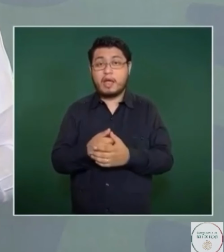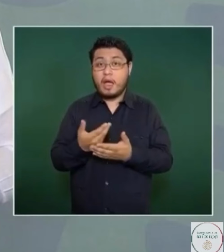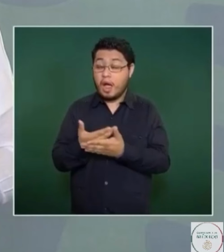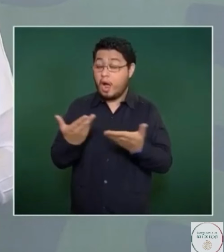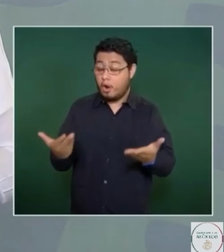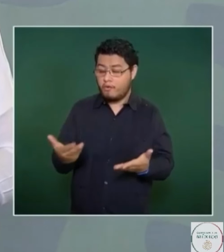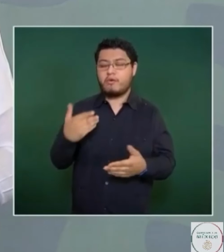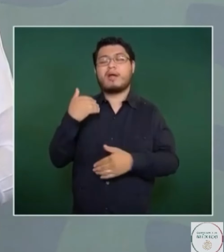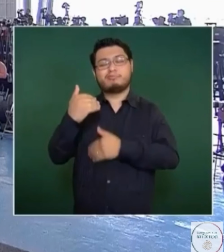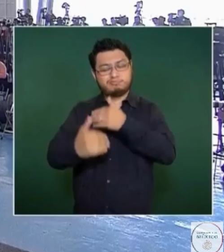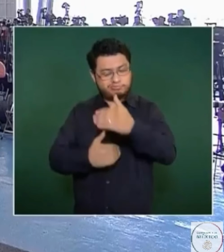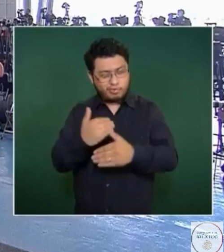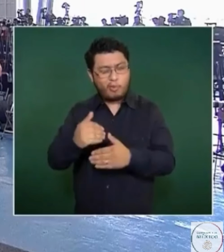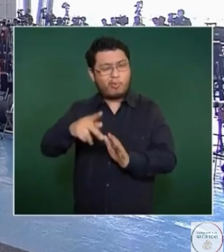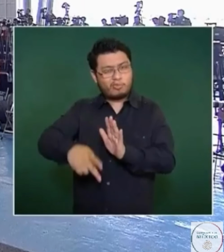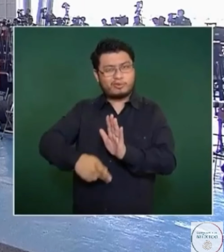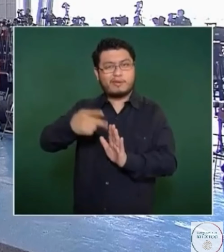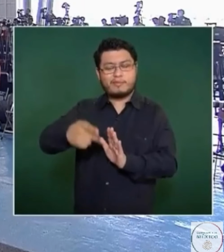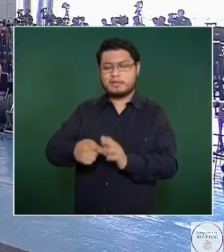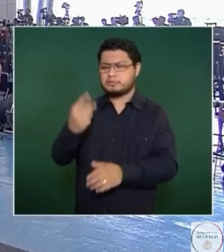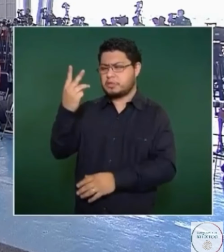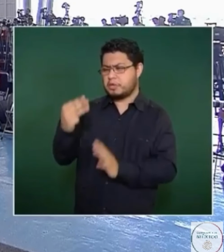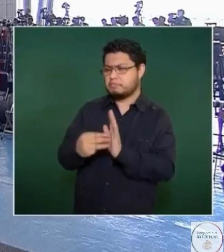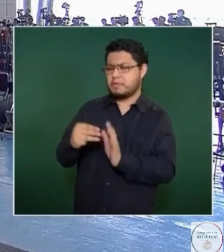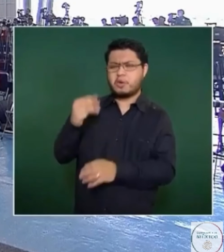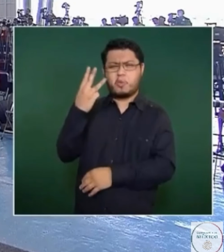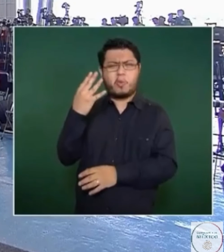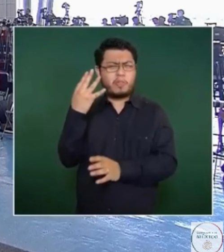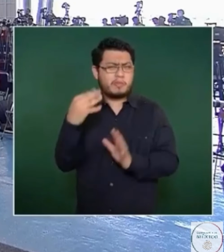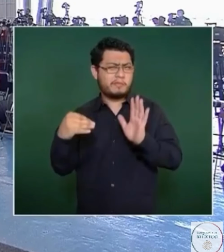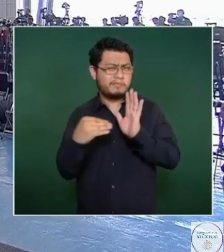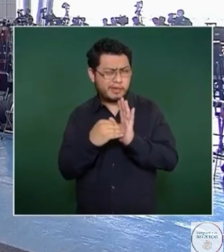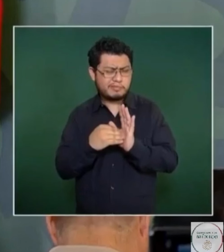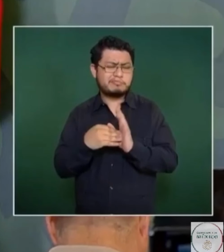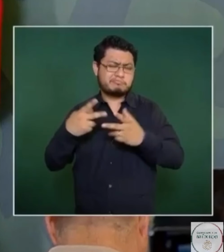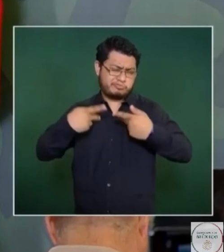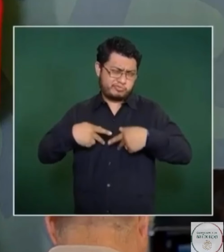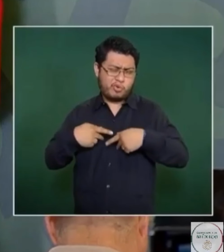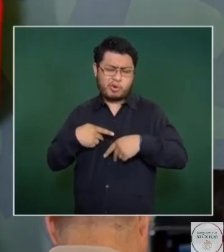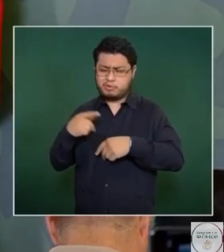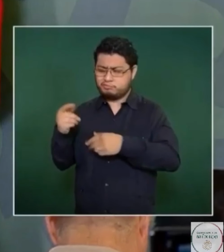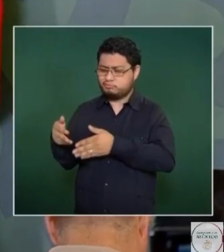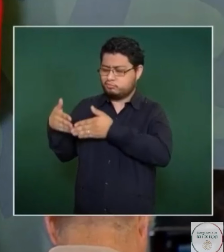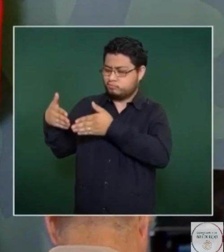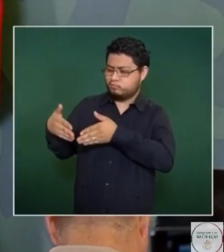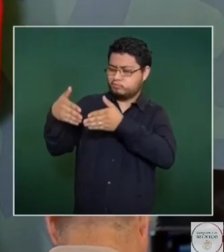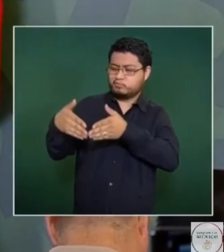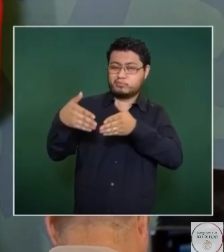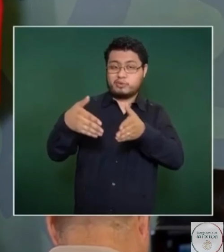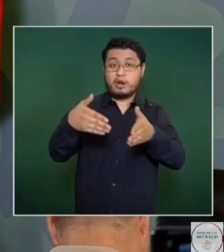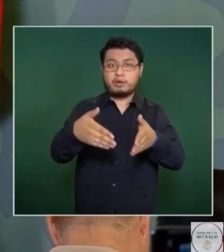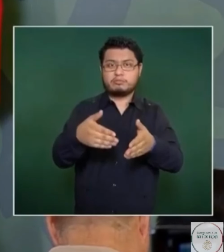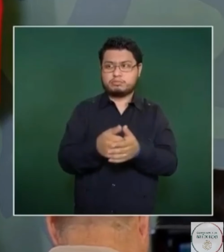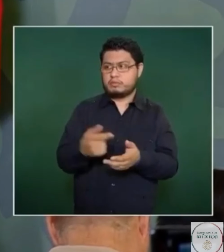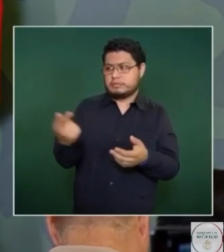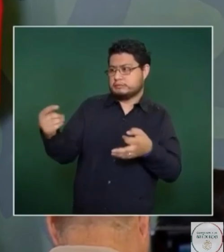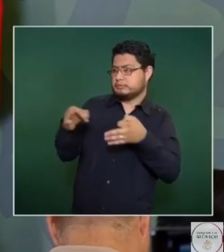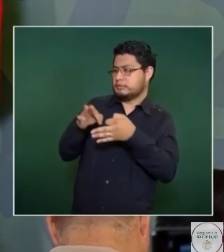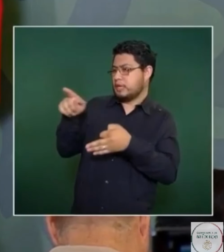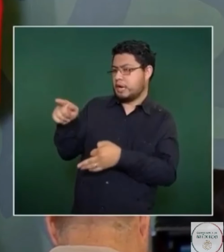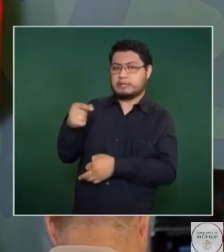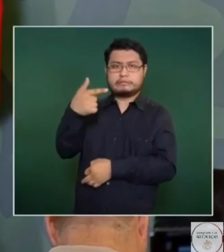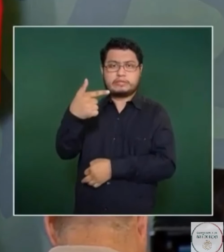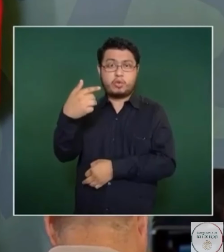recibir barcos de 3,000, 4,000 pasajeros, cuando pues aquí enfrente en el Caribe están pasando ya los barcos de 7,000 y 8,000 pasajeros, que son los que